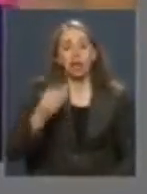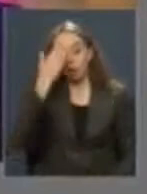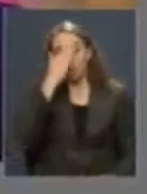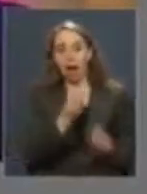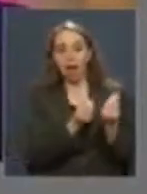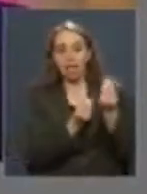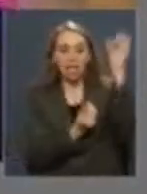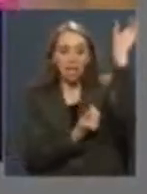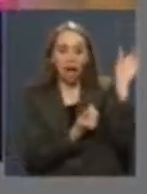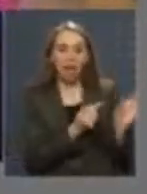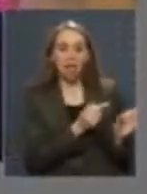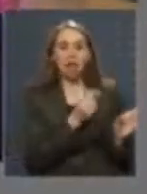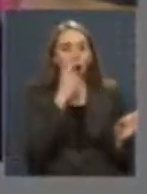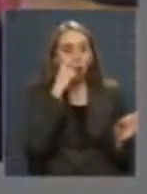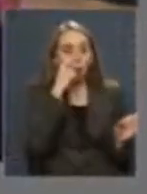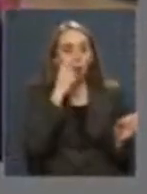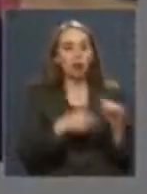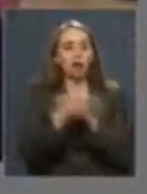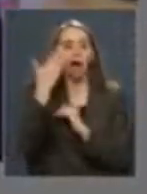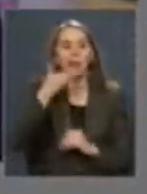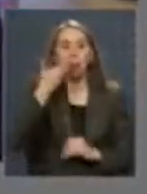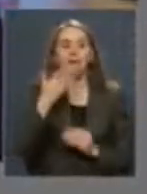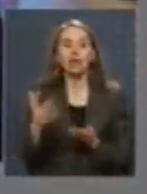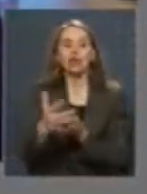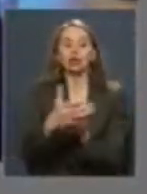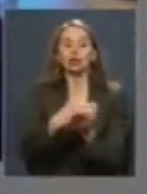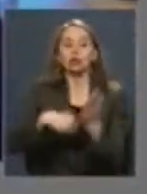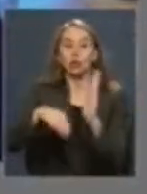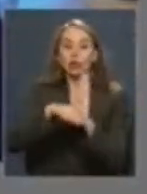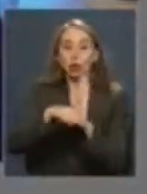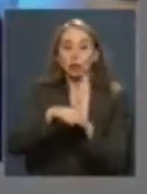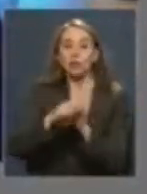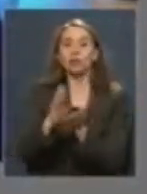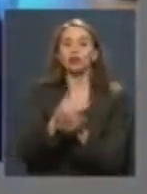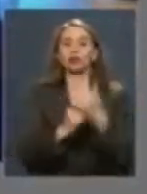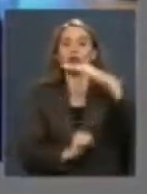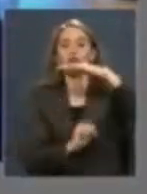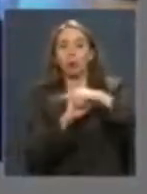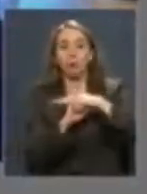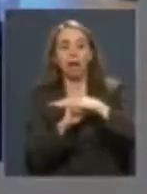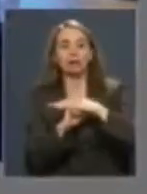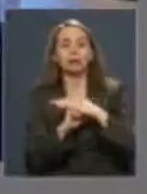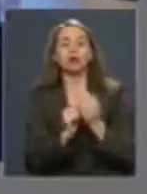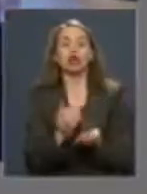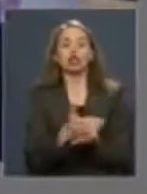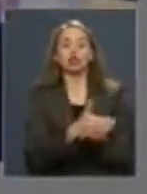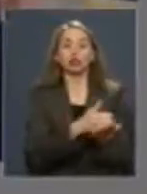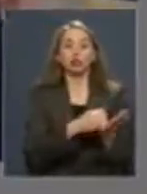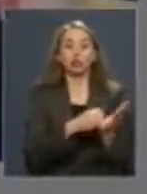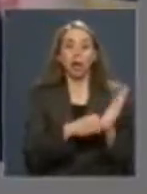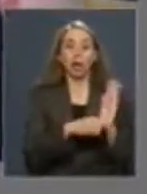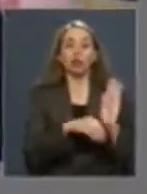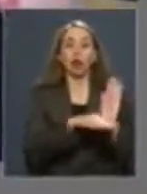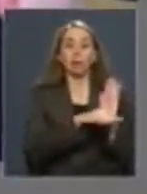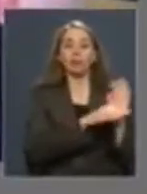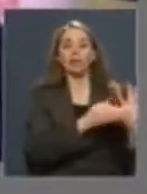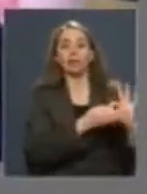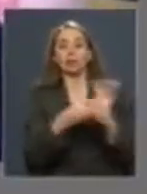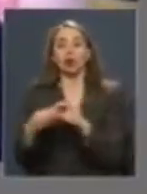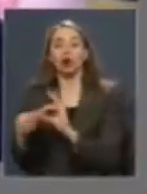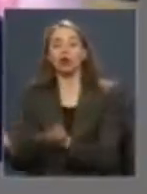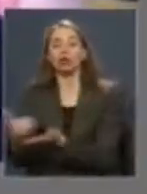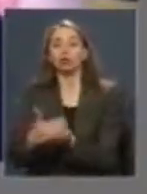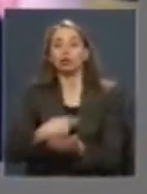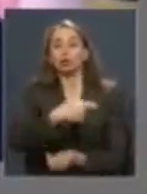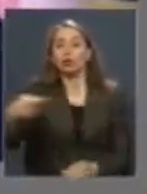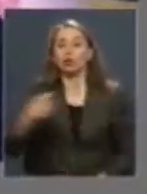Se hablaba... Antes hablamos del sueldo mínimo y del sueldo máximo, de amarrar el sueldo mínimo a la dieta parlamentaria.